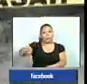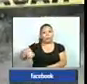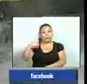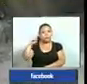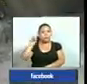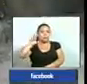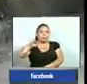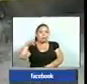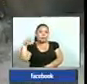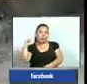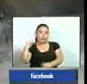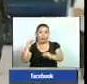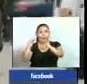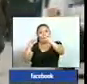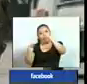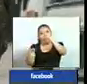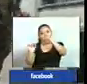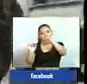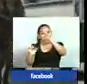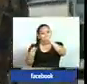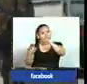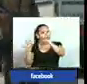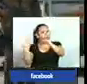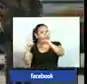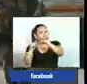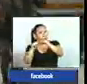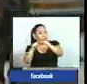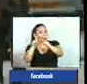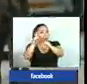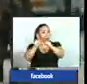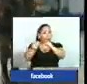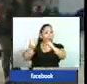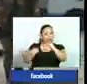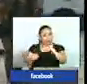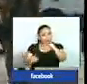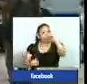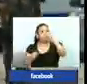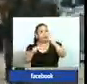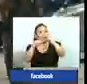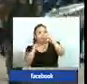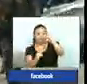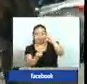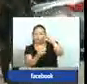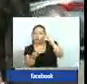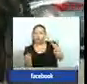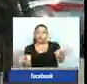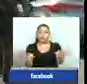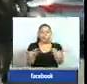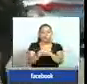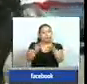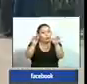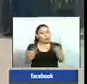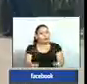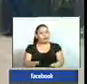homicidios menos con respecto al año anterior. Esto de acuerdo a las cifras oficiales.